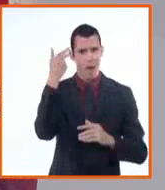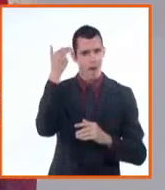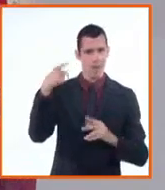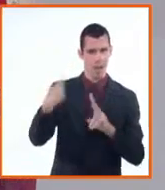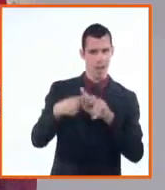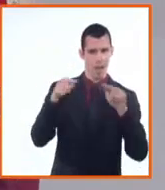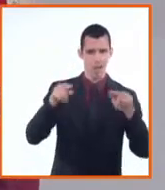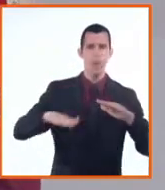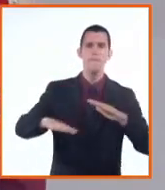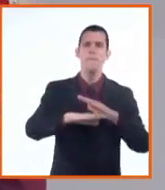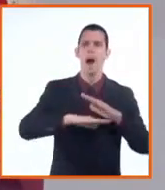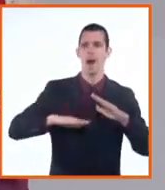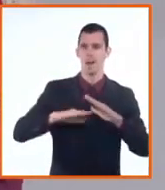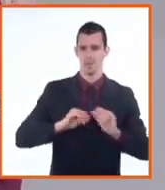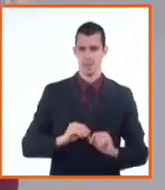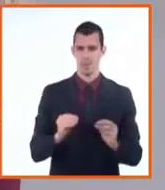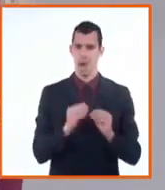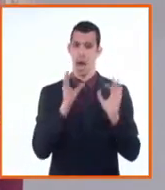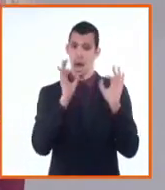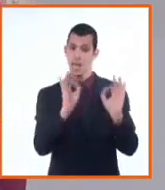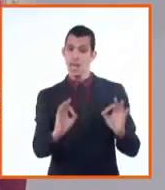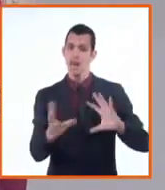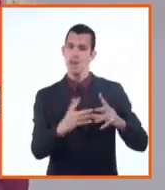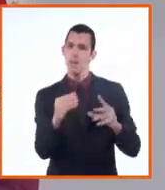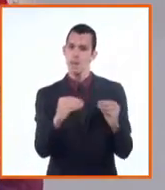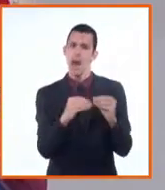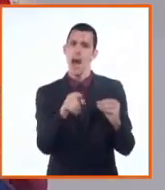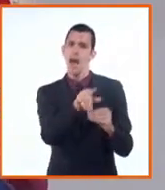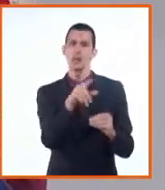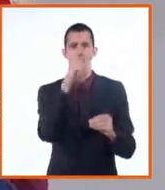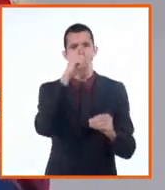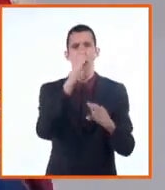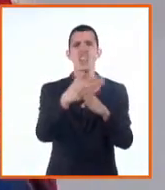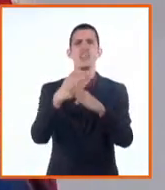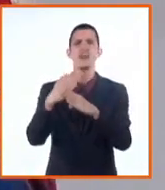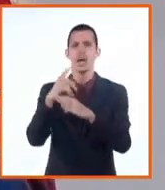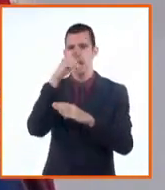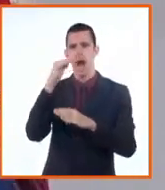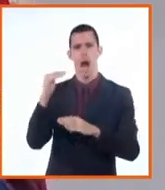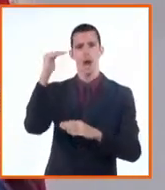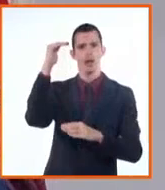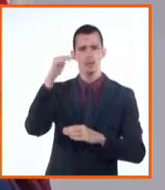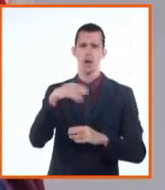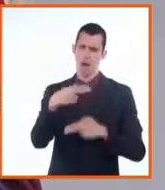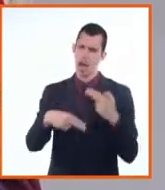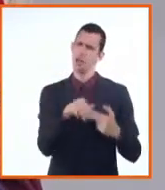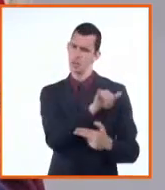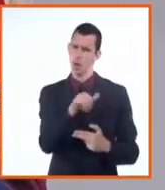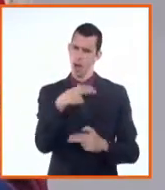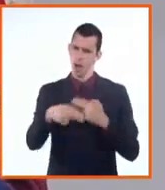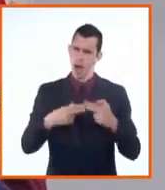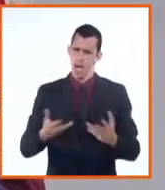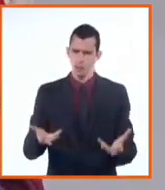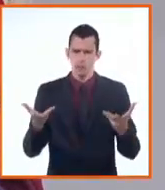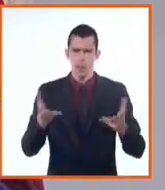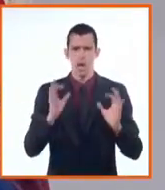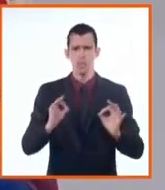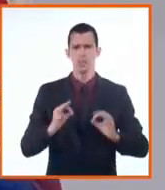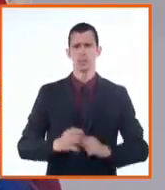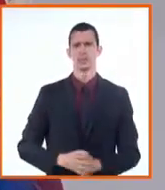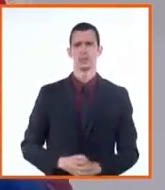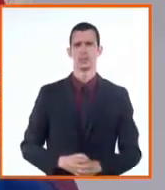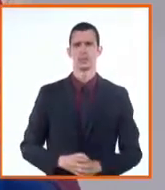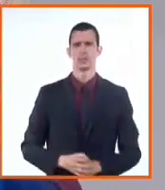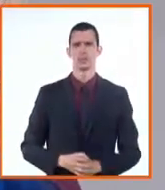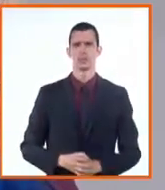para poderlo llevar también a otras categorías porque es un sistema que lleva que motiva en gran medida el desarrollo en la base